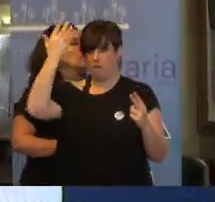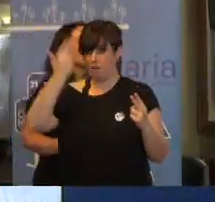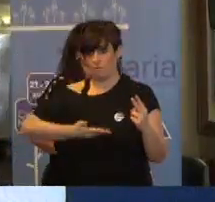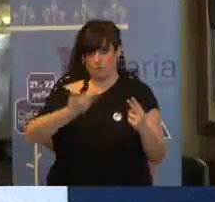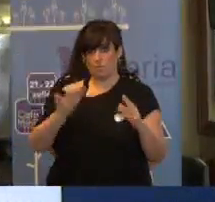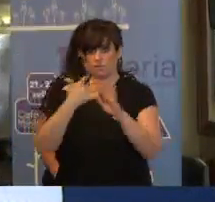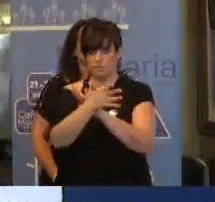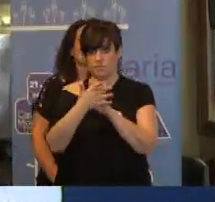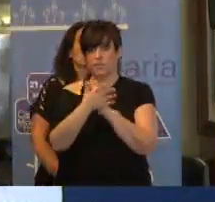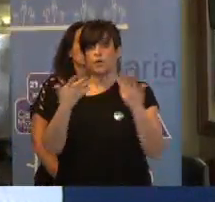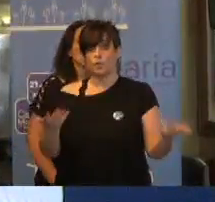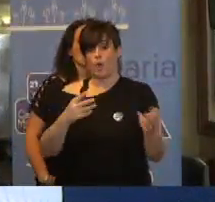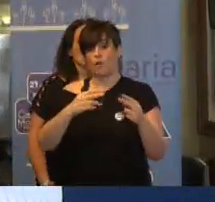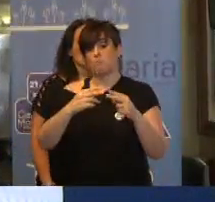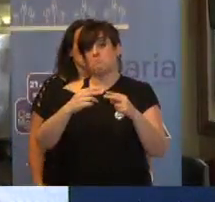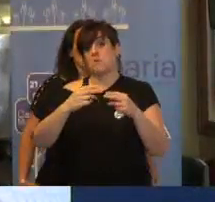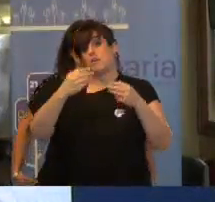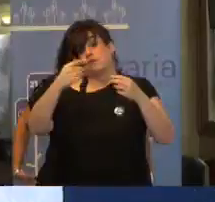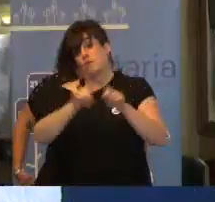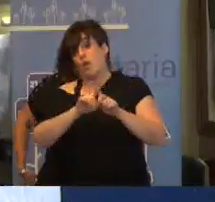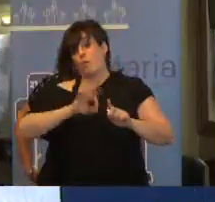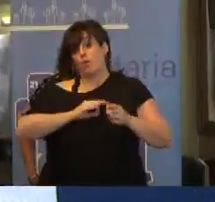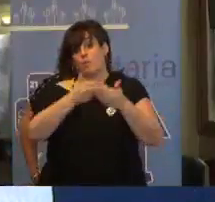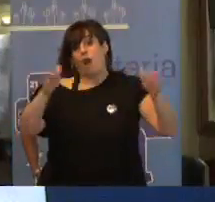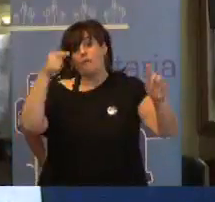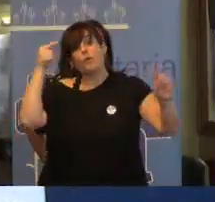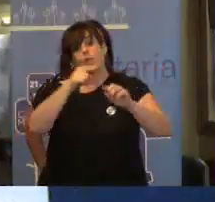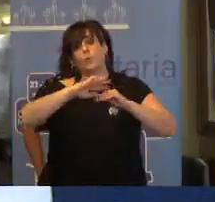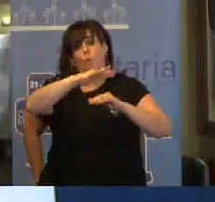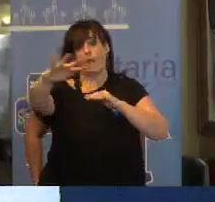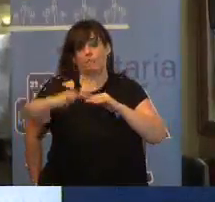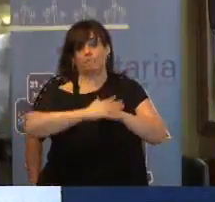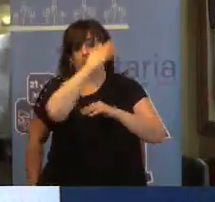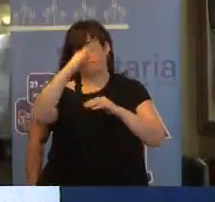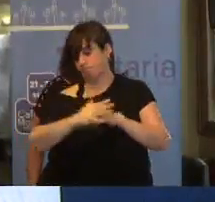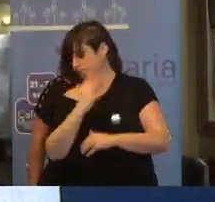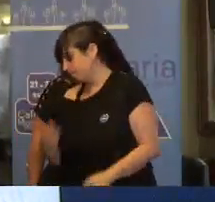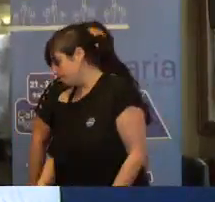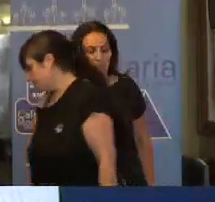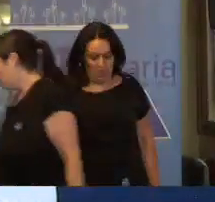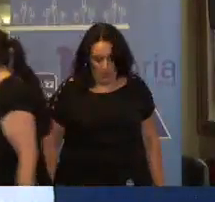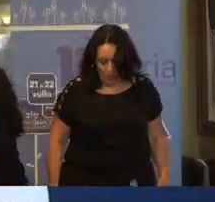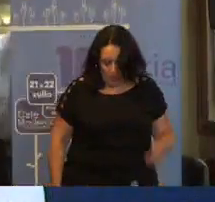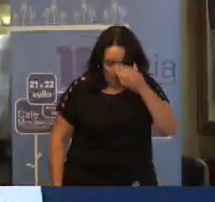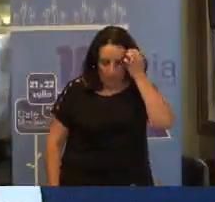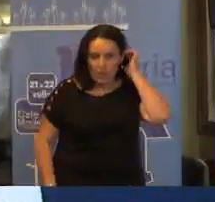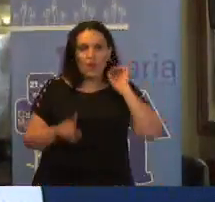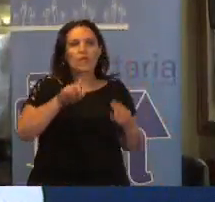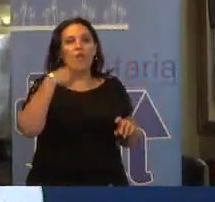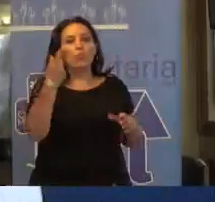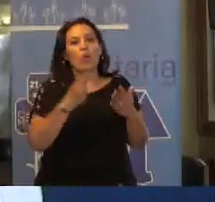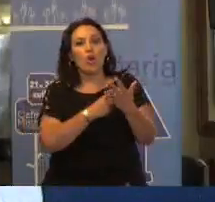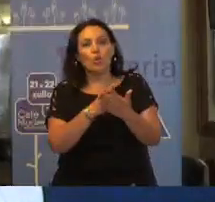de un novo pexón que é abrir Pontevedra ao mar, non? Recuperar, pois, e os de sair a Lourizán a ver, pois,